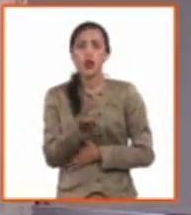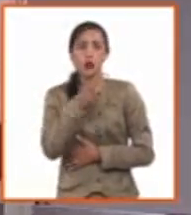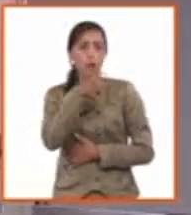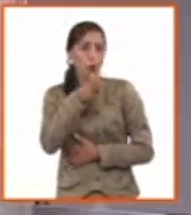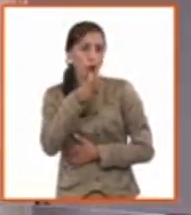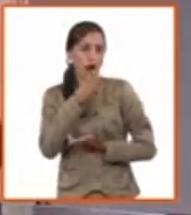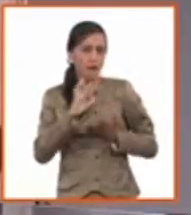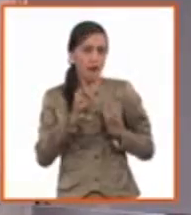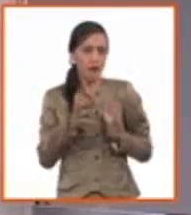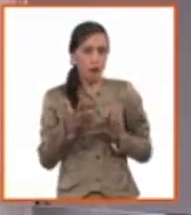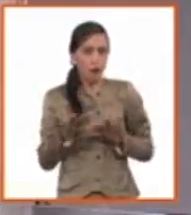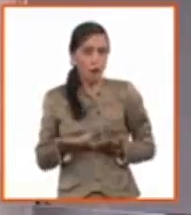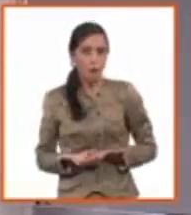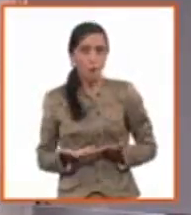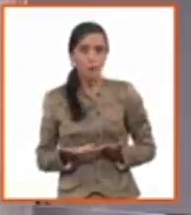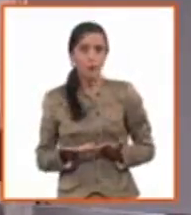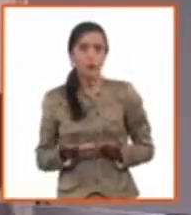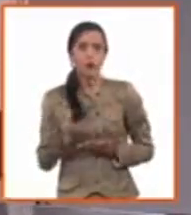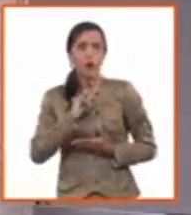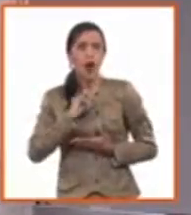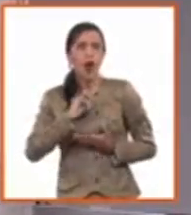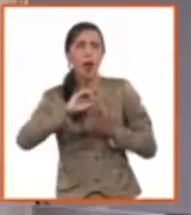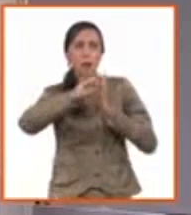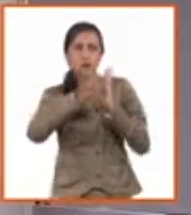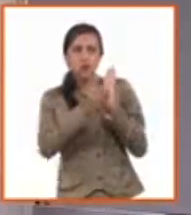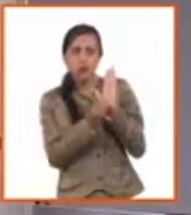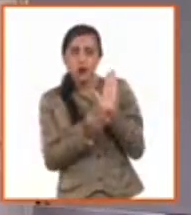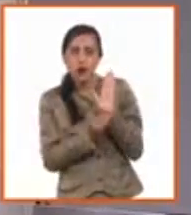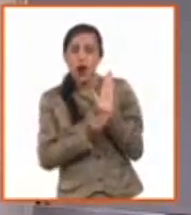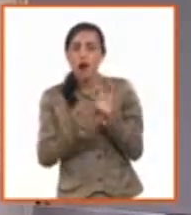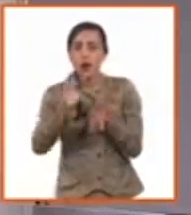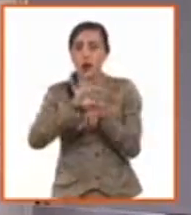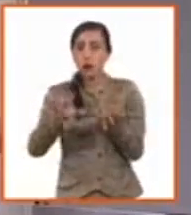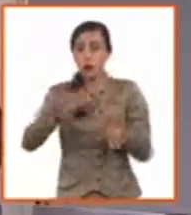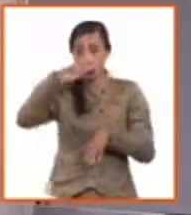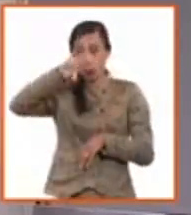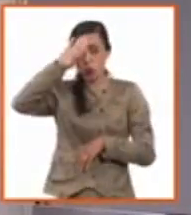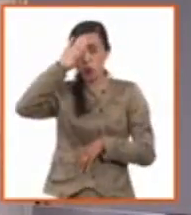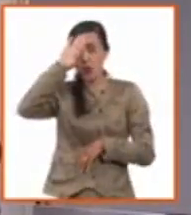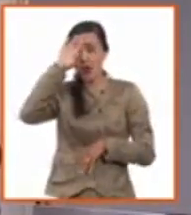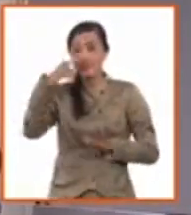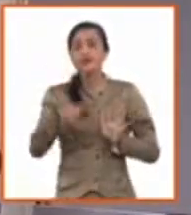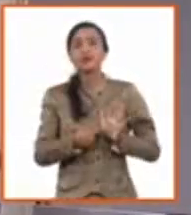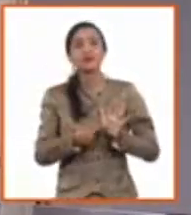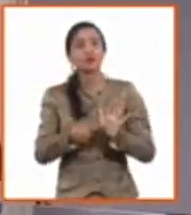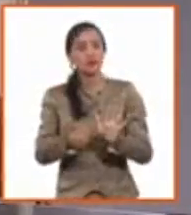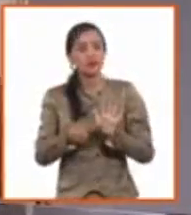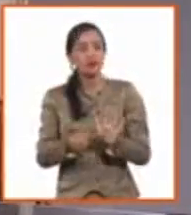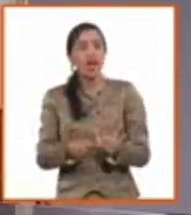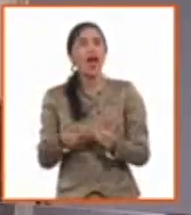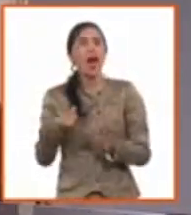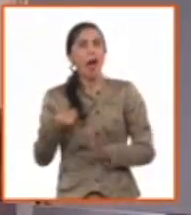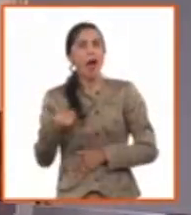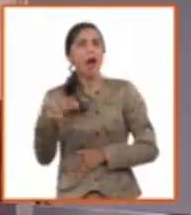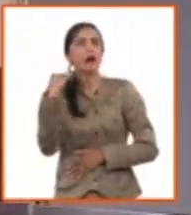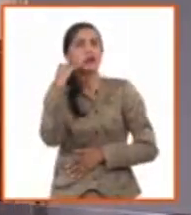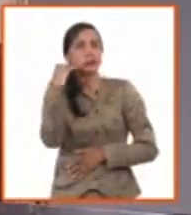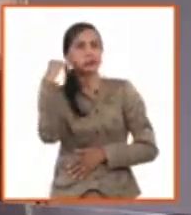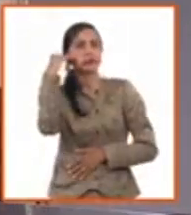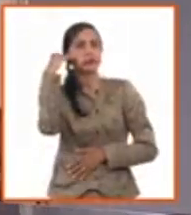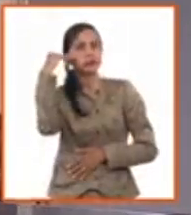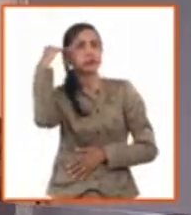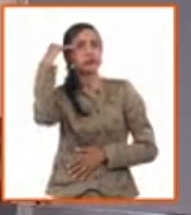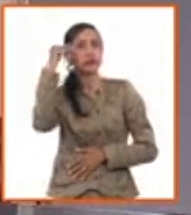para lenguajes algorítmico o sea que eso evidencia la capacidad y la potencialidad